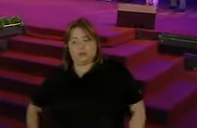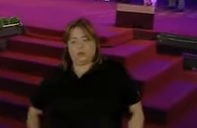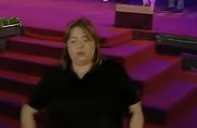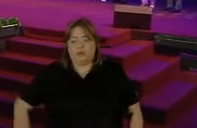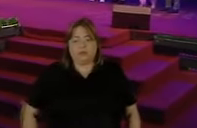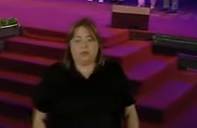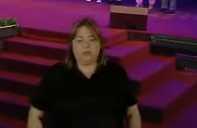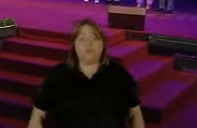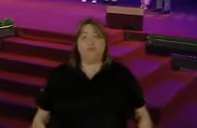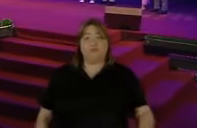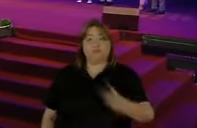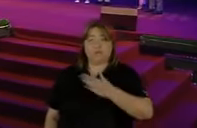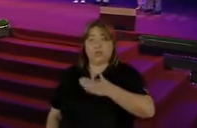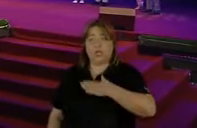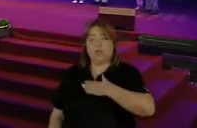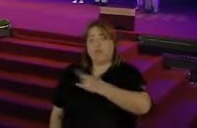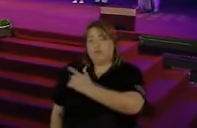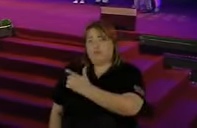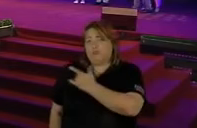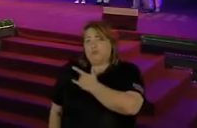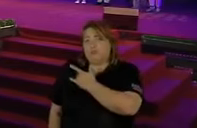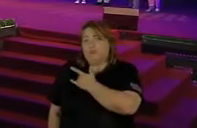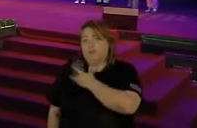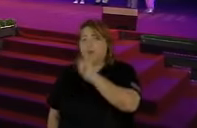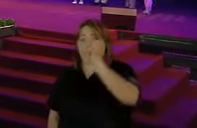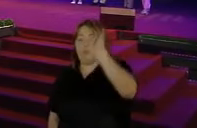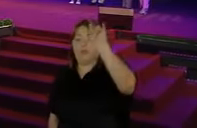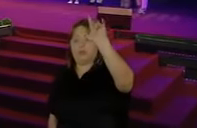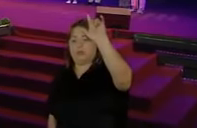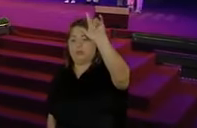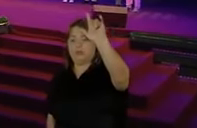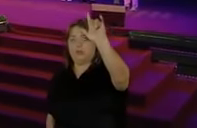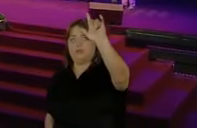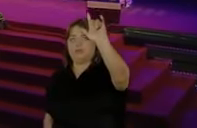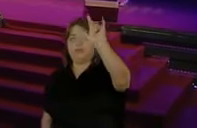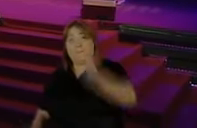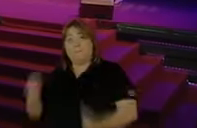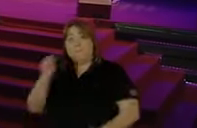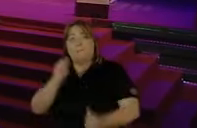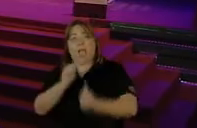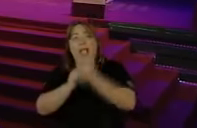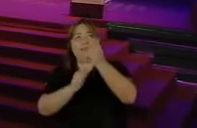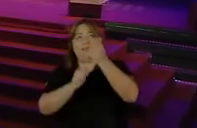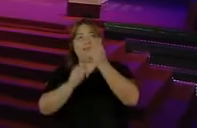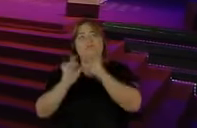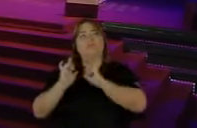que te amo hoy más que nunca,